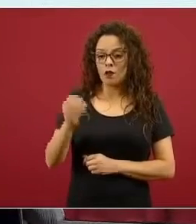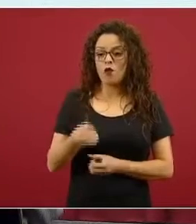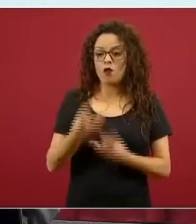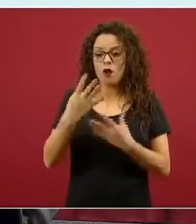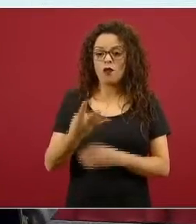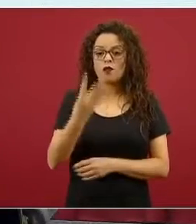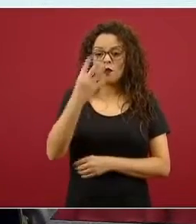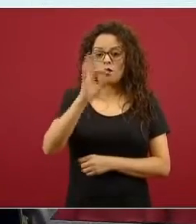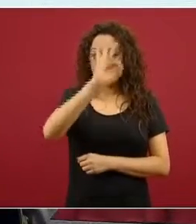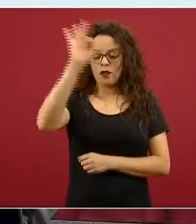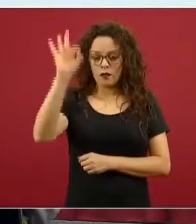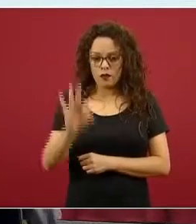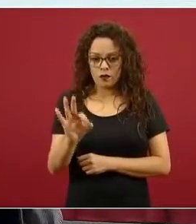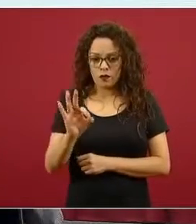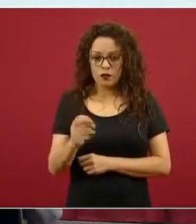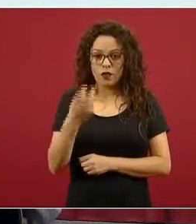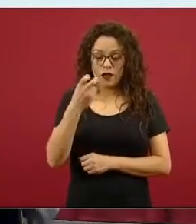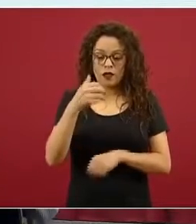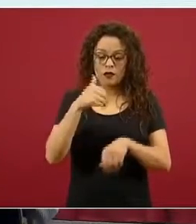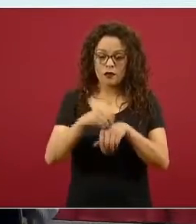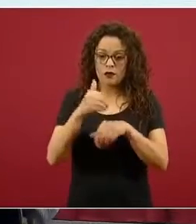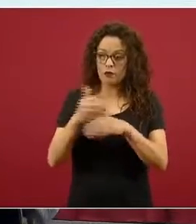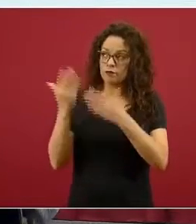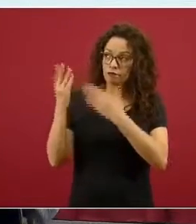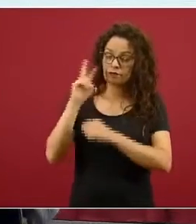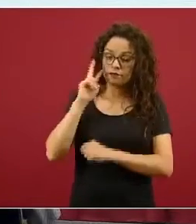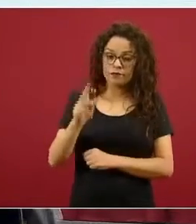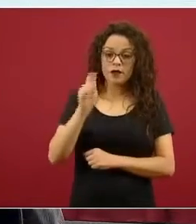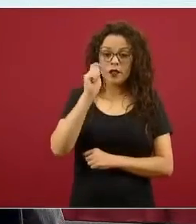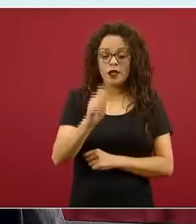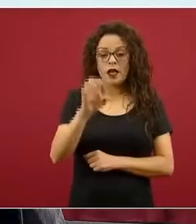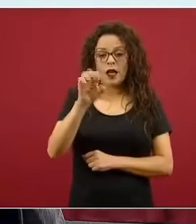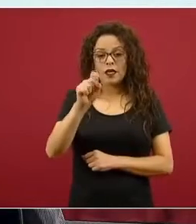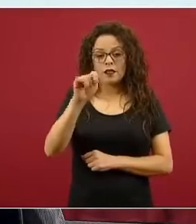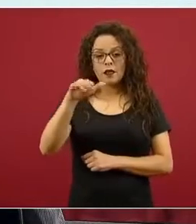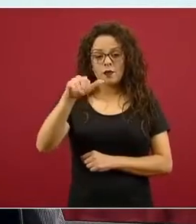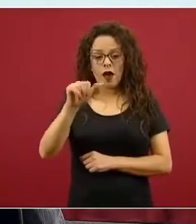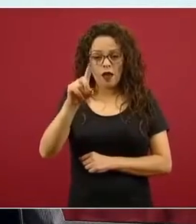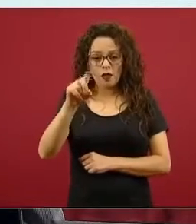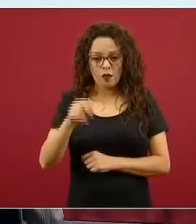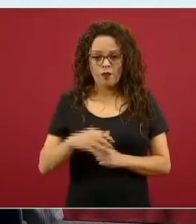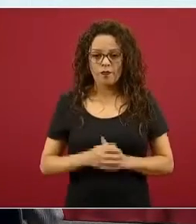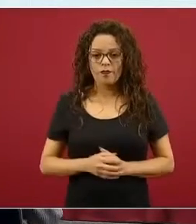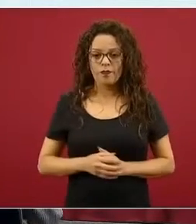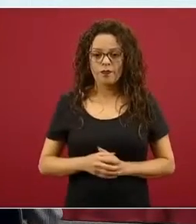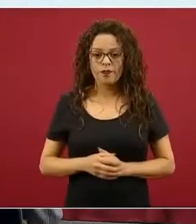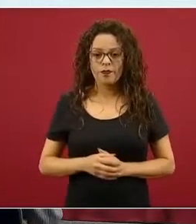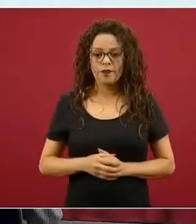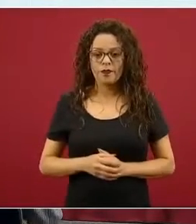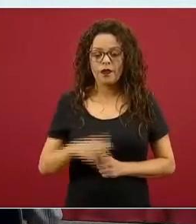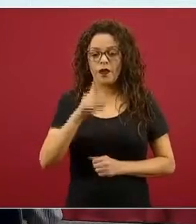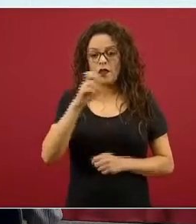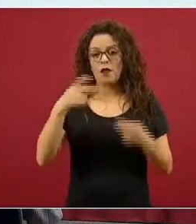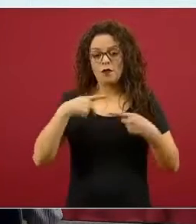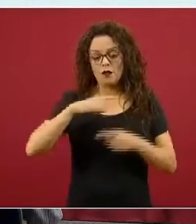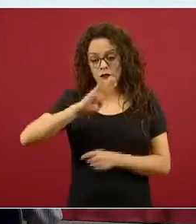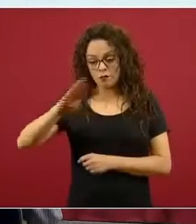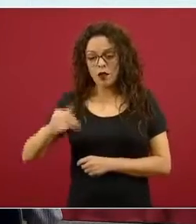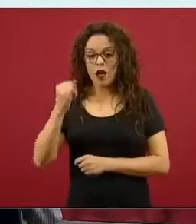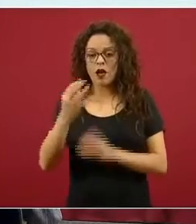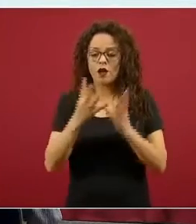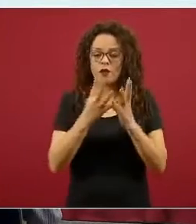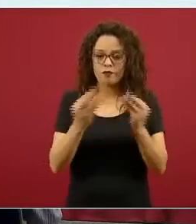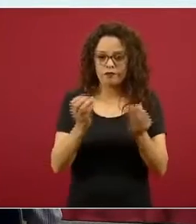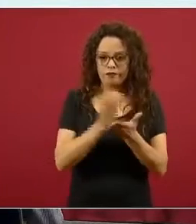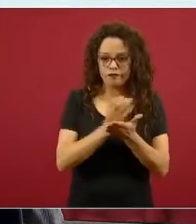4%, y con los números ahí que son los casos estimados, tanto casos de funciones como recuperados. La siguiente, por favor.